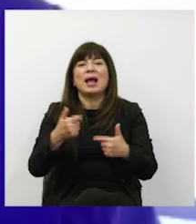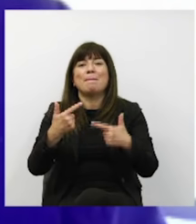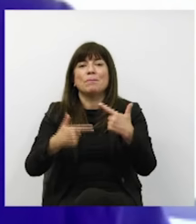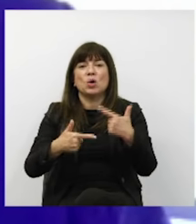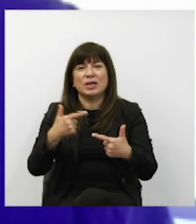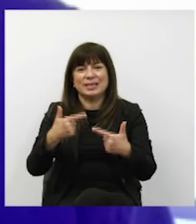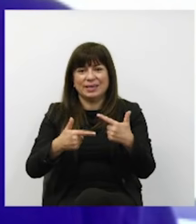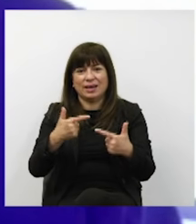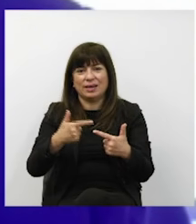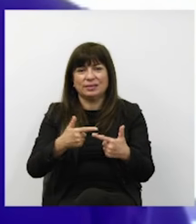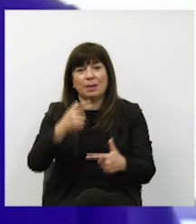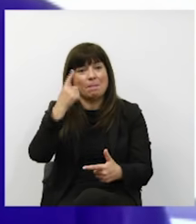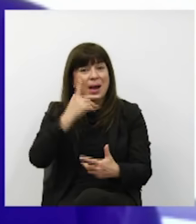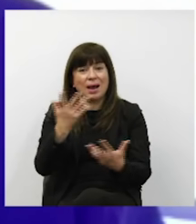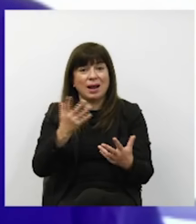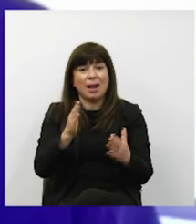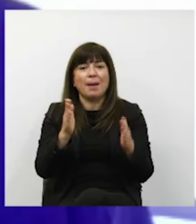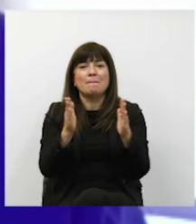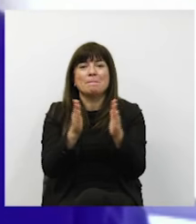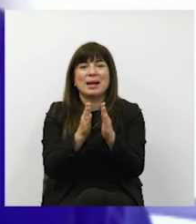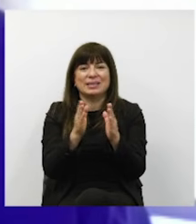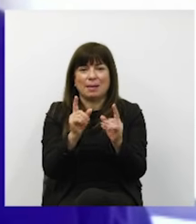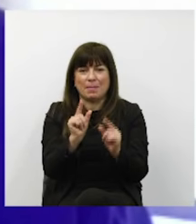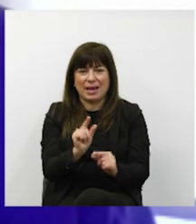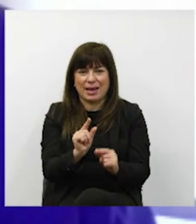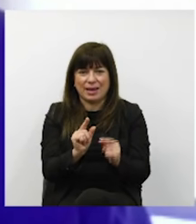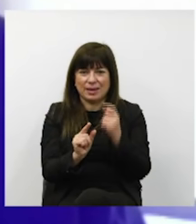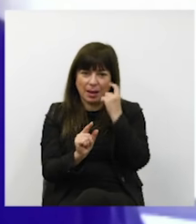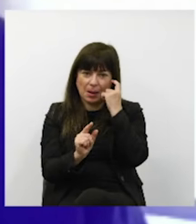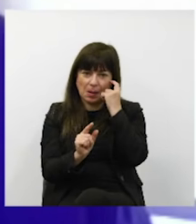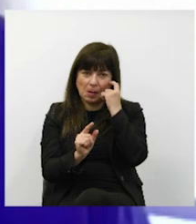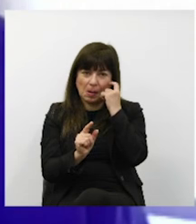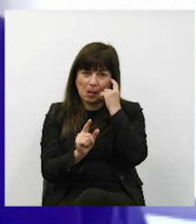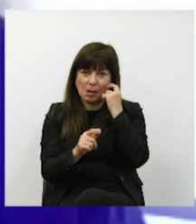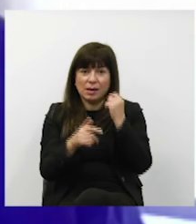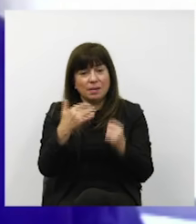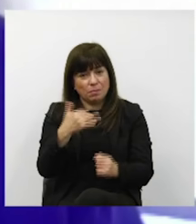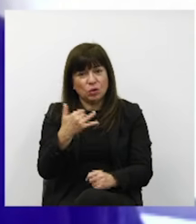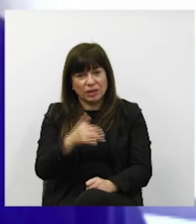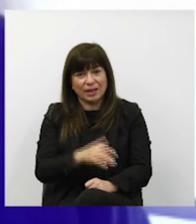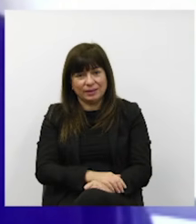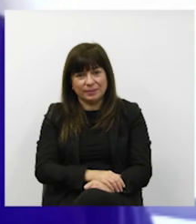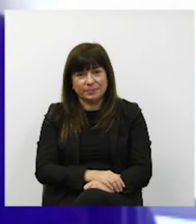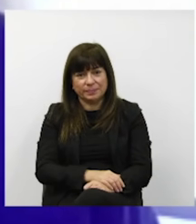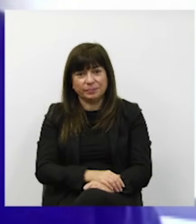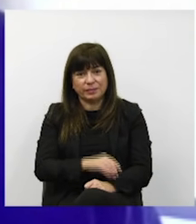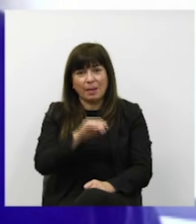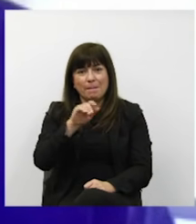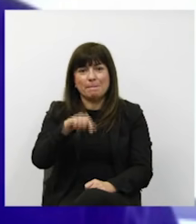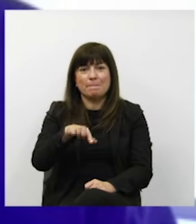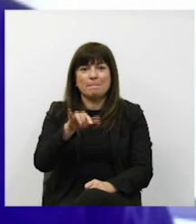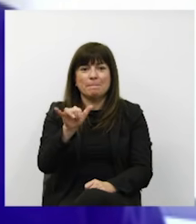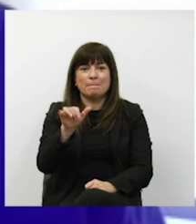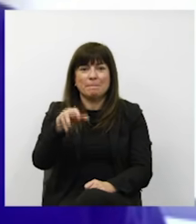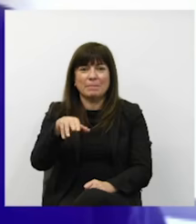Pero si tú haces, como lo dijo Santiago Levy, lo recordaba Sebastián y también lo tomaba Bernardo, si tú haces políticas que son todas para